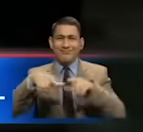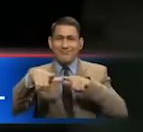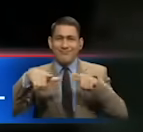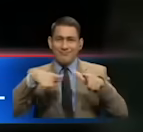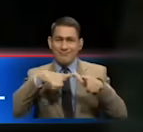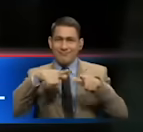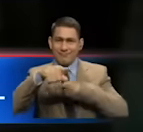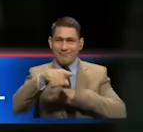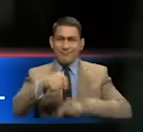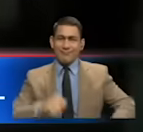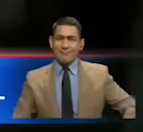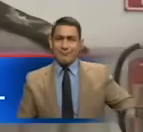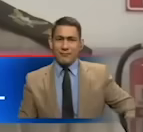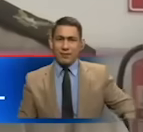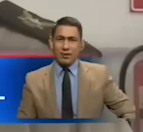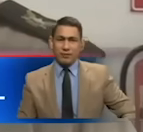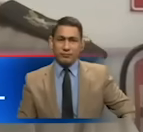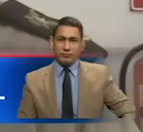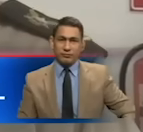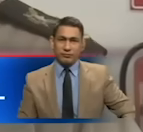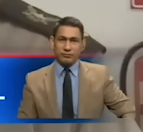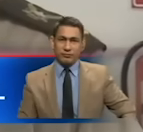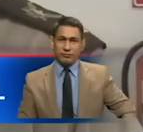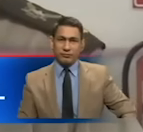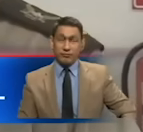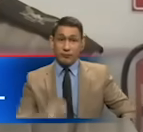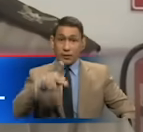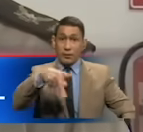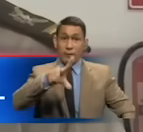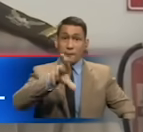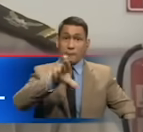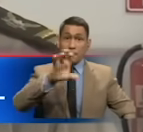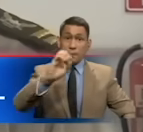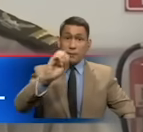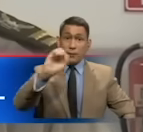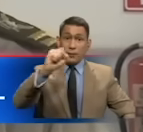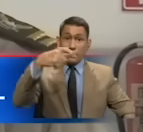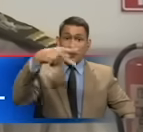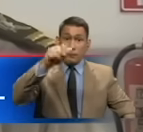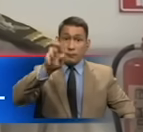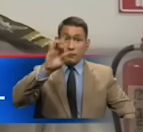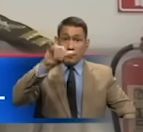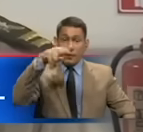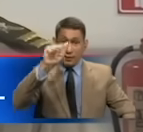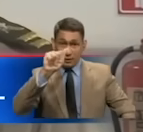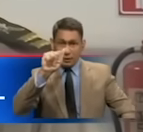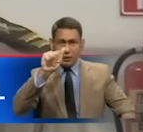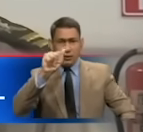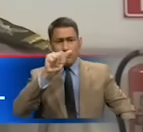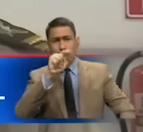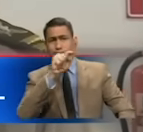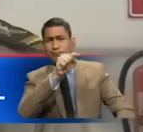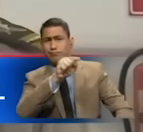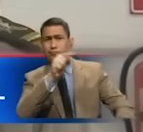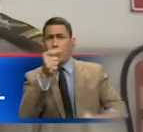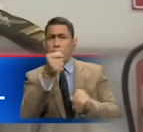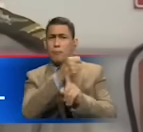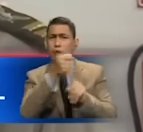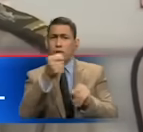manera muy significativa. Siempre Nueva Prosperina era un estado de guerra. Siempre teníamos enfrentamientos con los delincuentes.